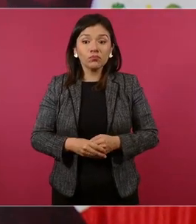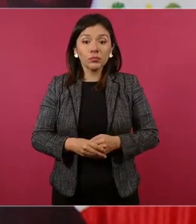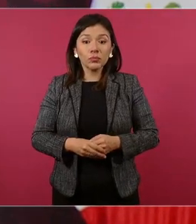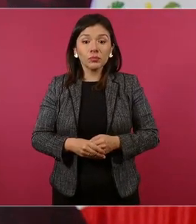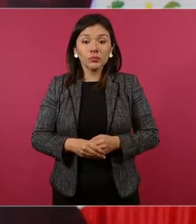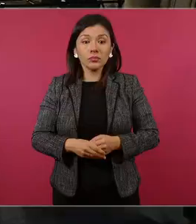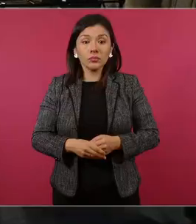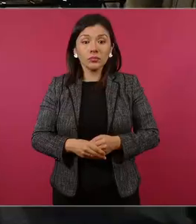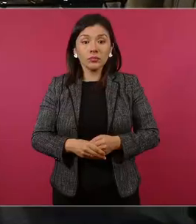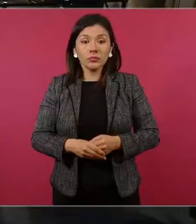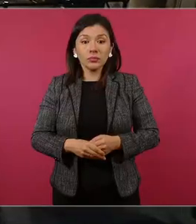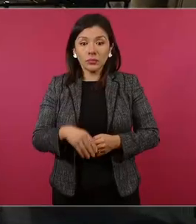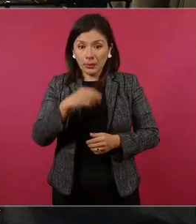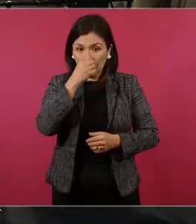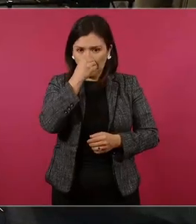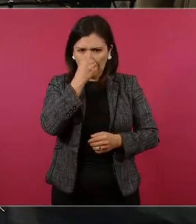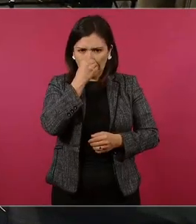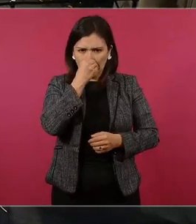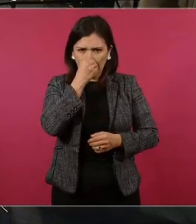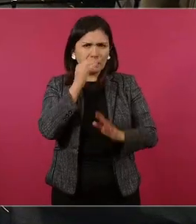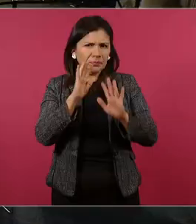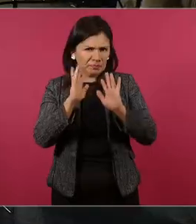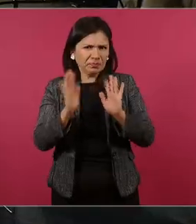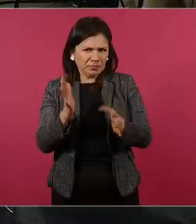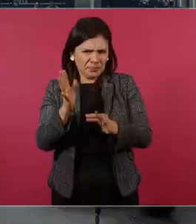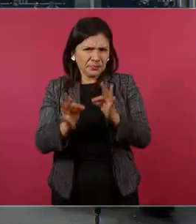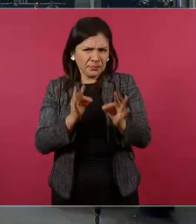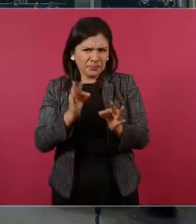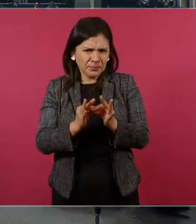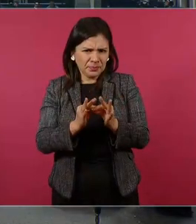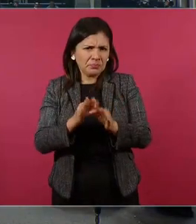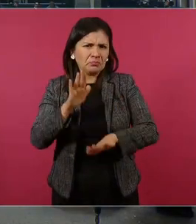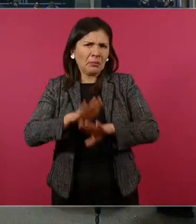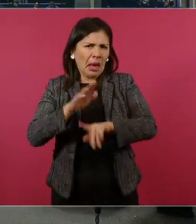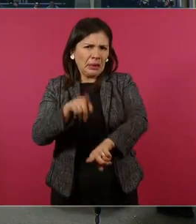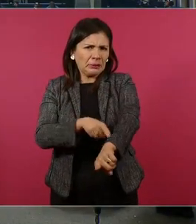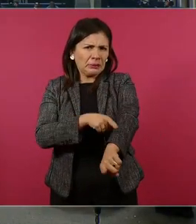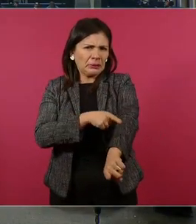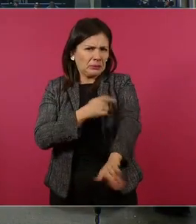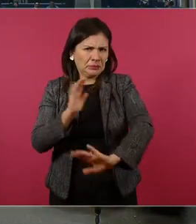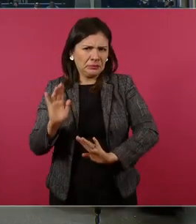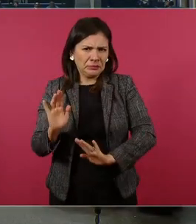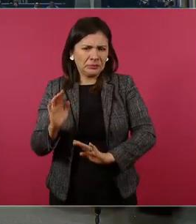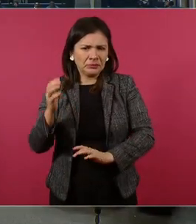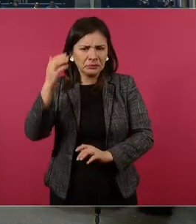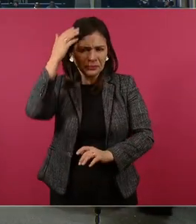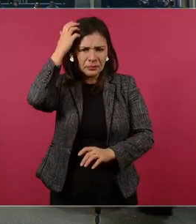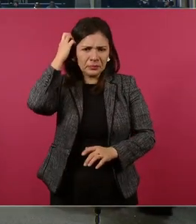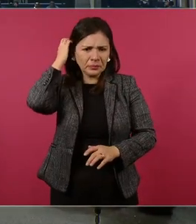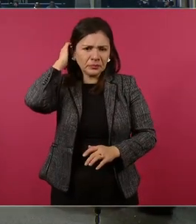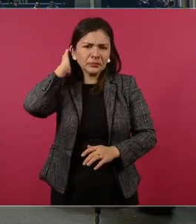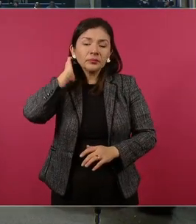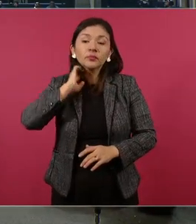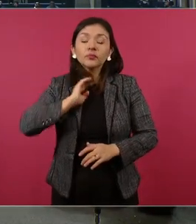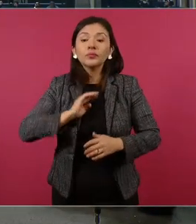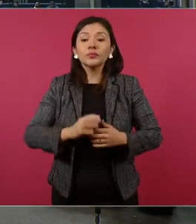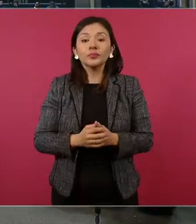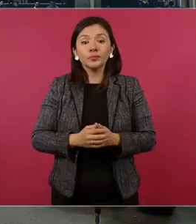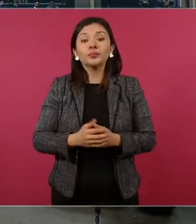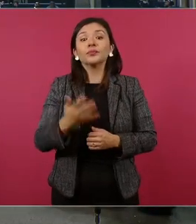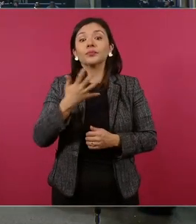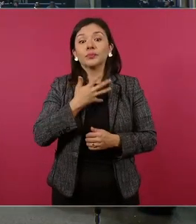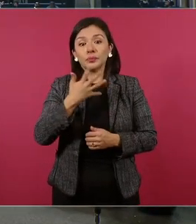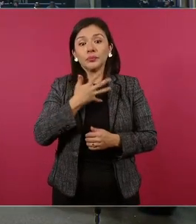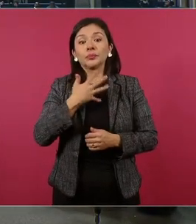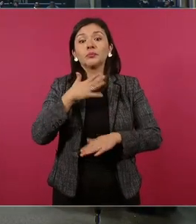ahora ya le dejamos no para que no quedaron tres